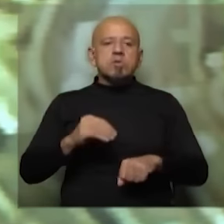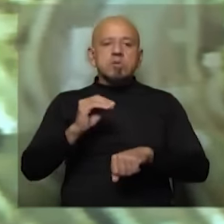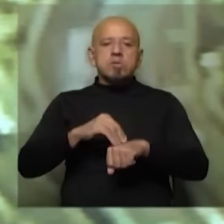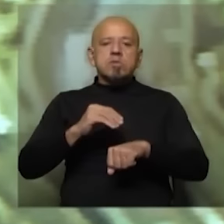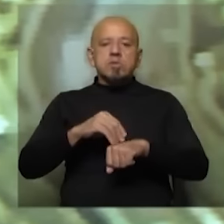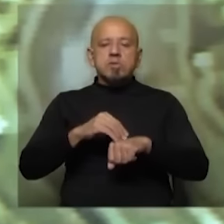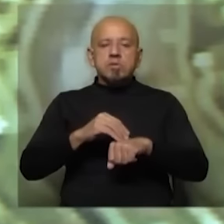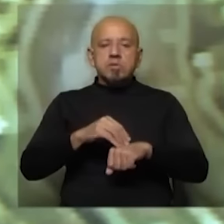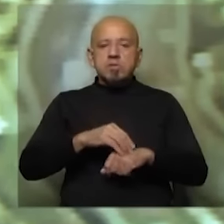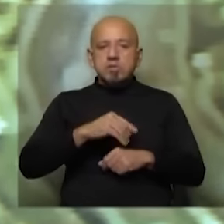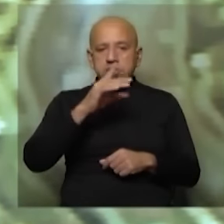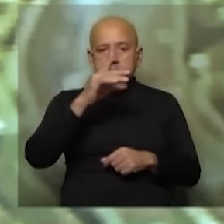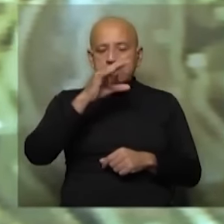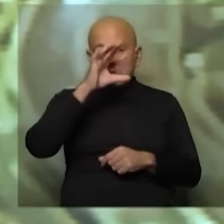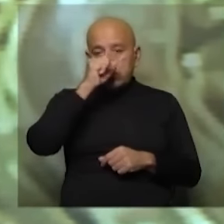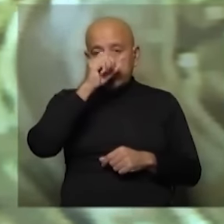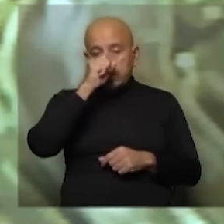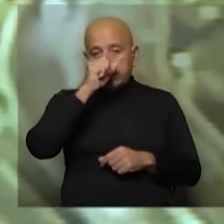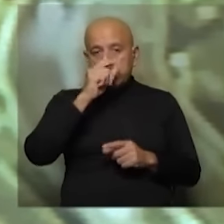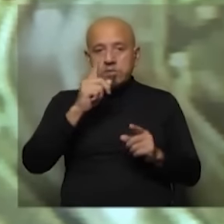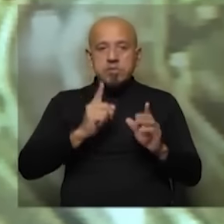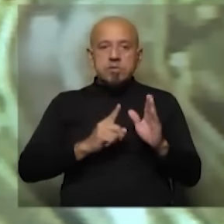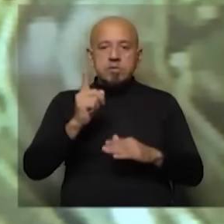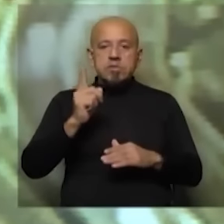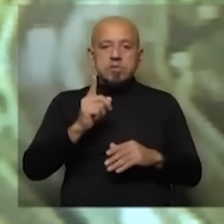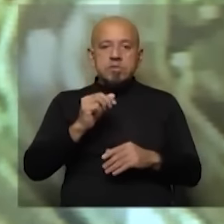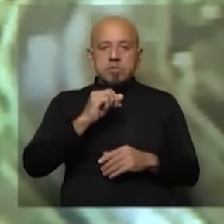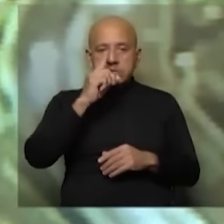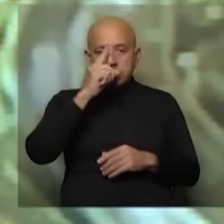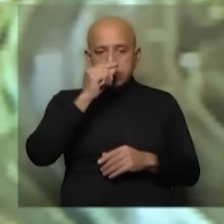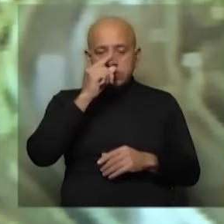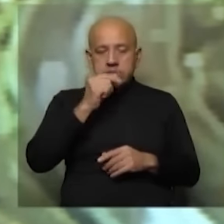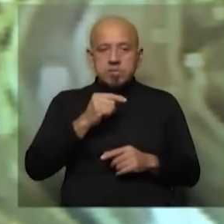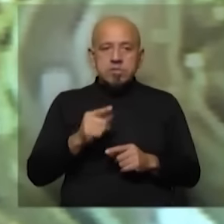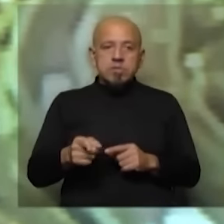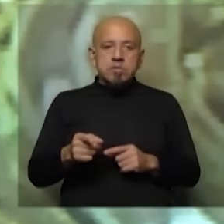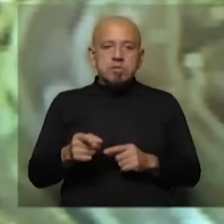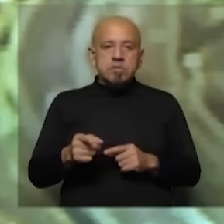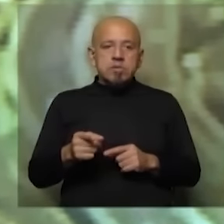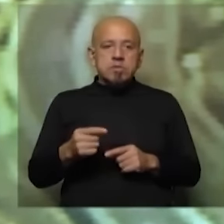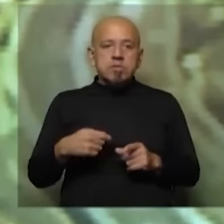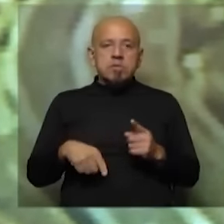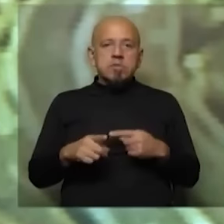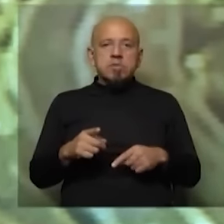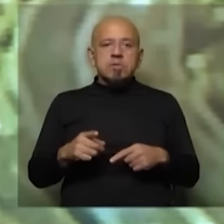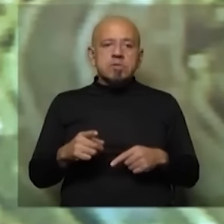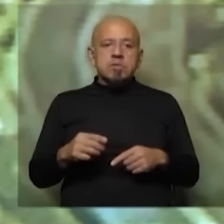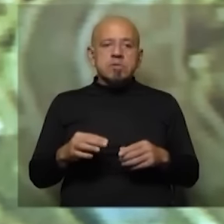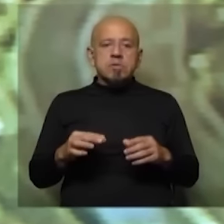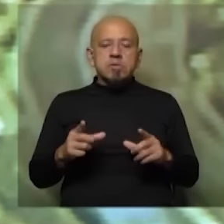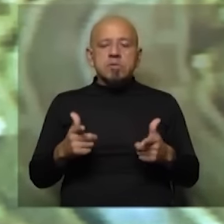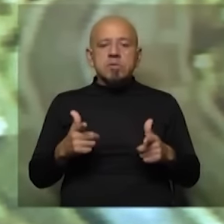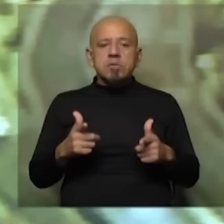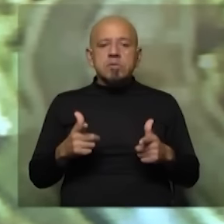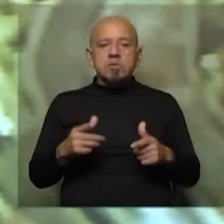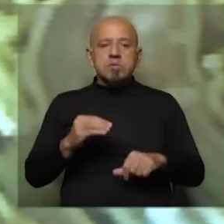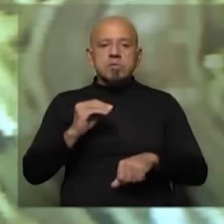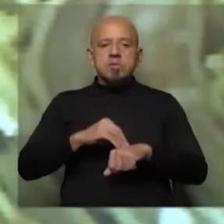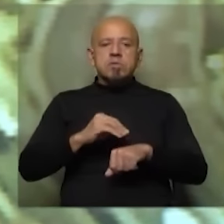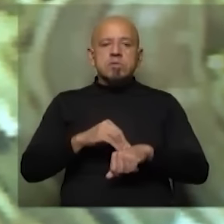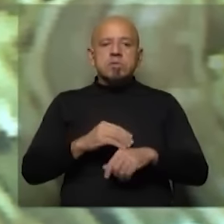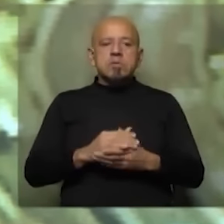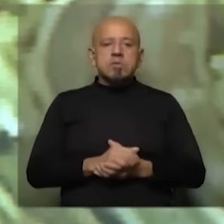buena parte de la zona norte del país y una de color amarillo que completa la parte del norte que no estaba comprendida por la alerta que primero